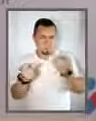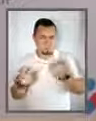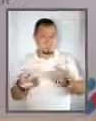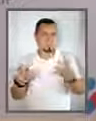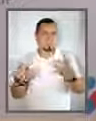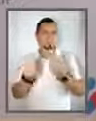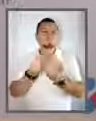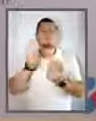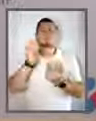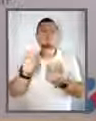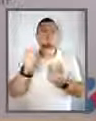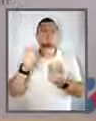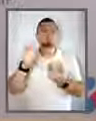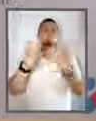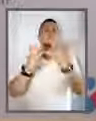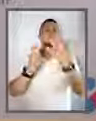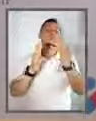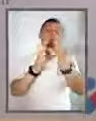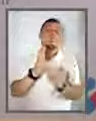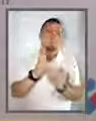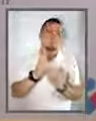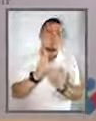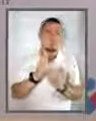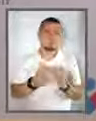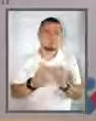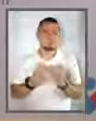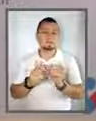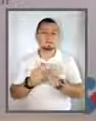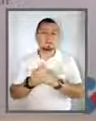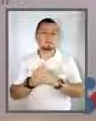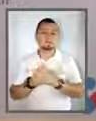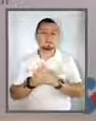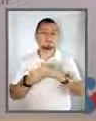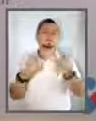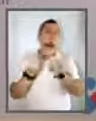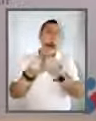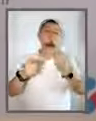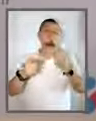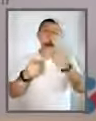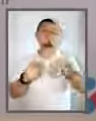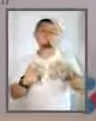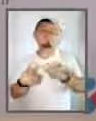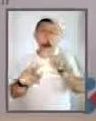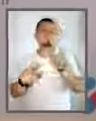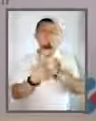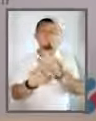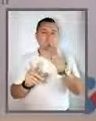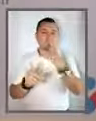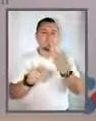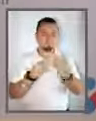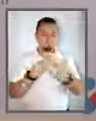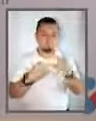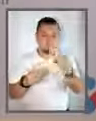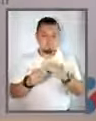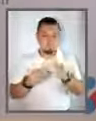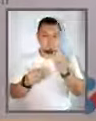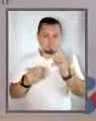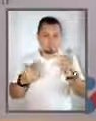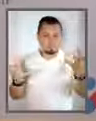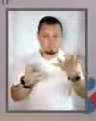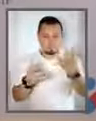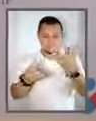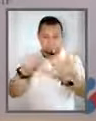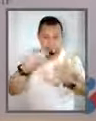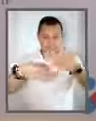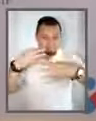cubren alrededor de 5 meses de prendas de protección y material de insumos